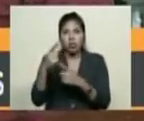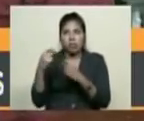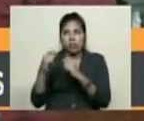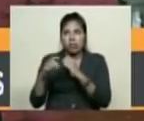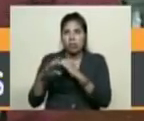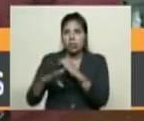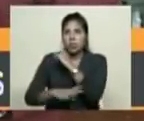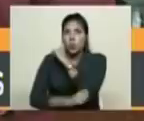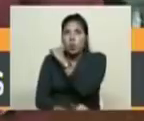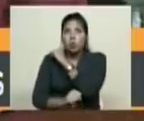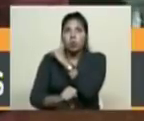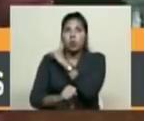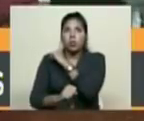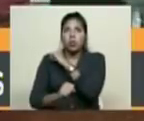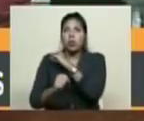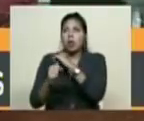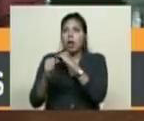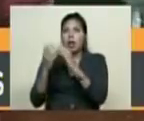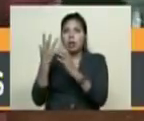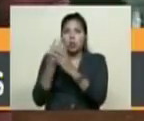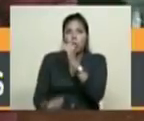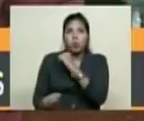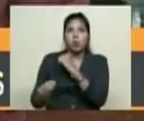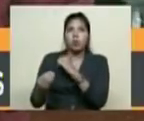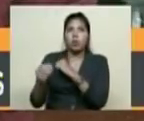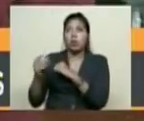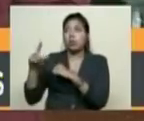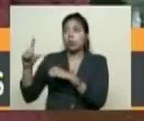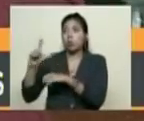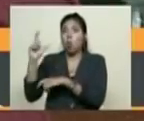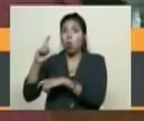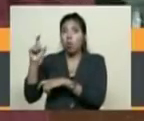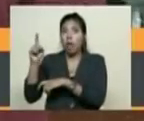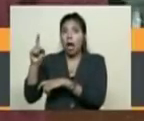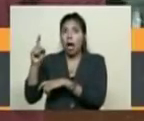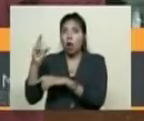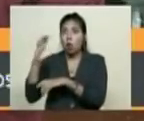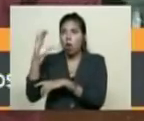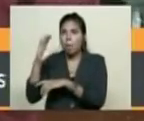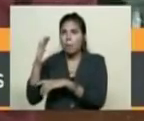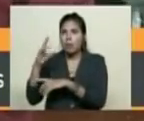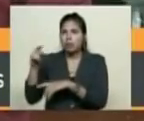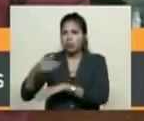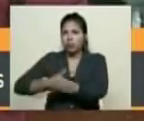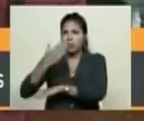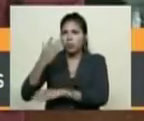Cúcuta, por la frontera de Colombia. Son sencillamente unos criminales.